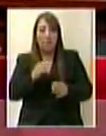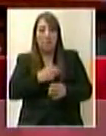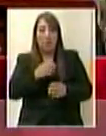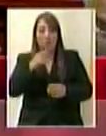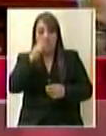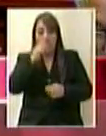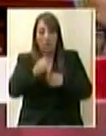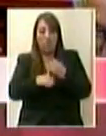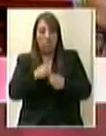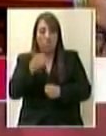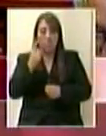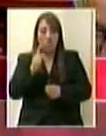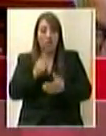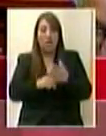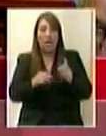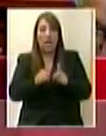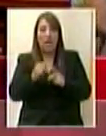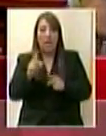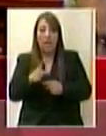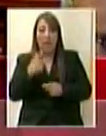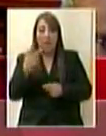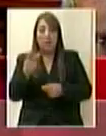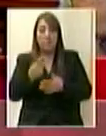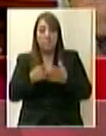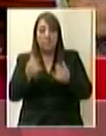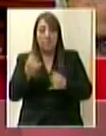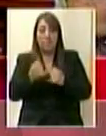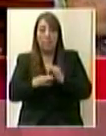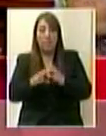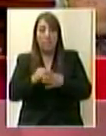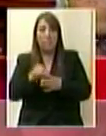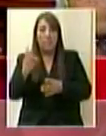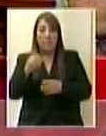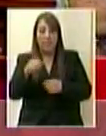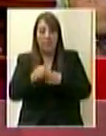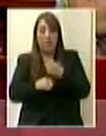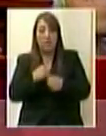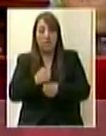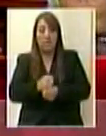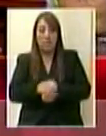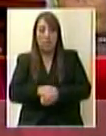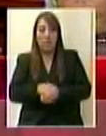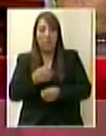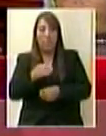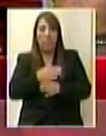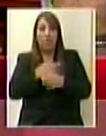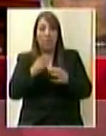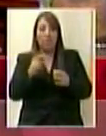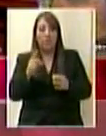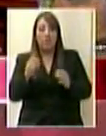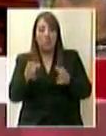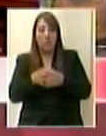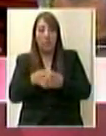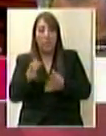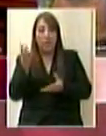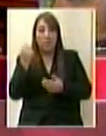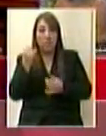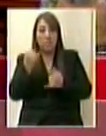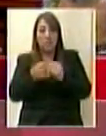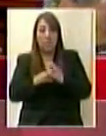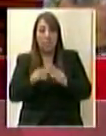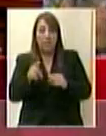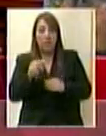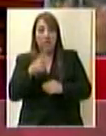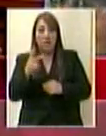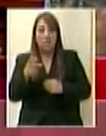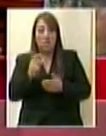junio del año pasado Sin no hay un tercero que acaba de vencer en febrero de este año fue política del sector esperar el vencimiento de